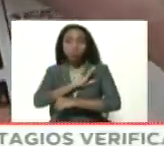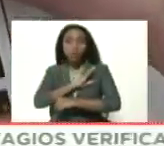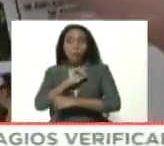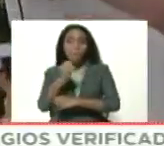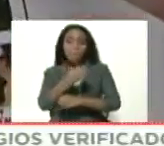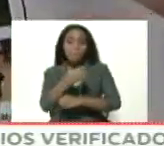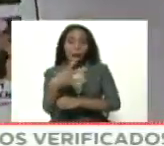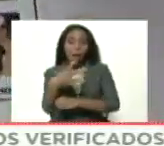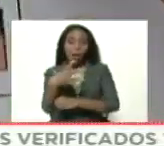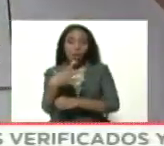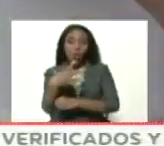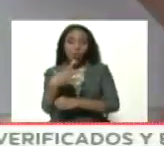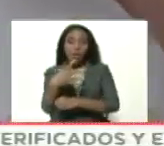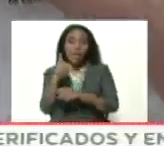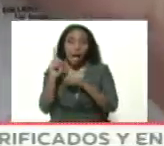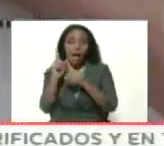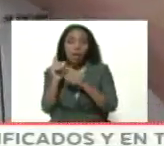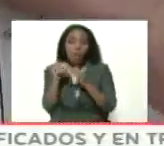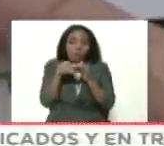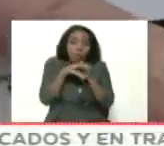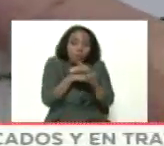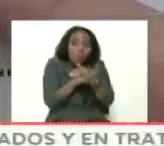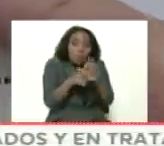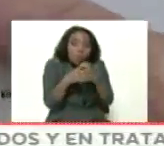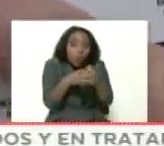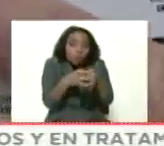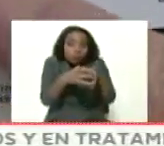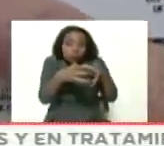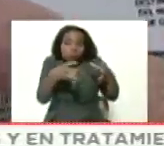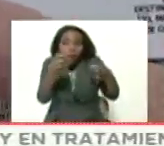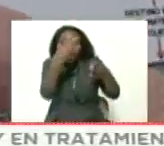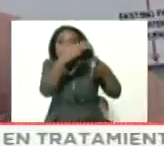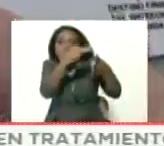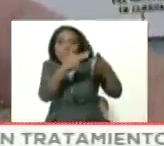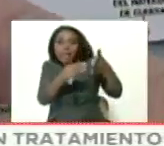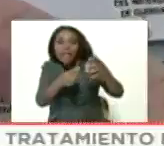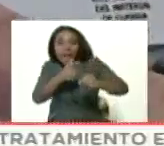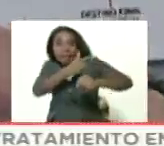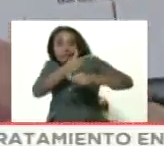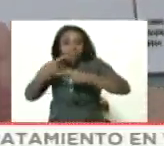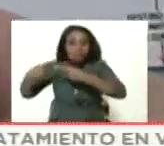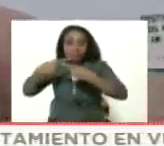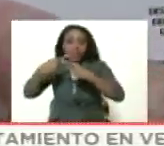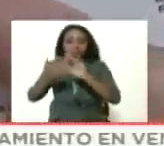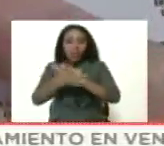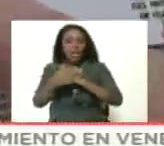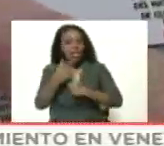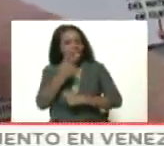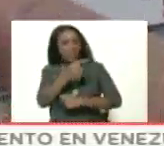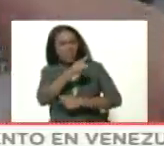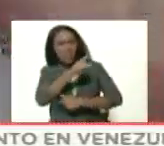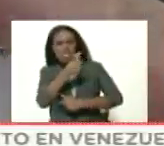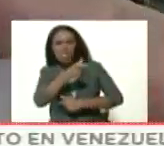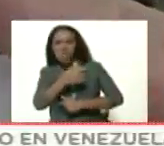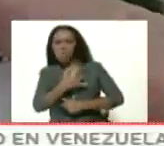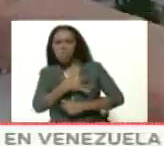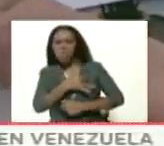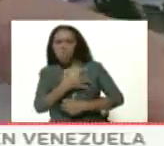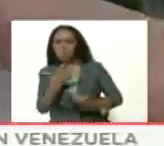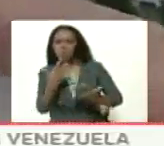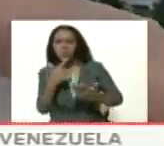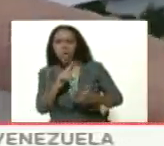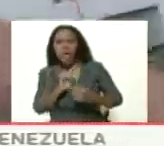marca Renault, y allí llevaba todo este arsenal de guerra. ¿Qué dijo este señor? Este señor